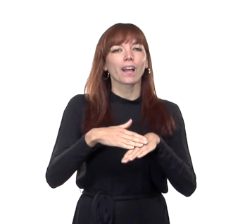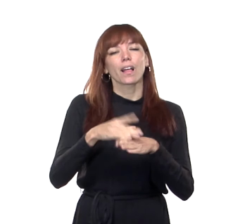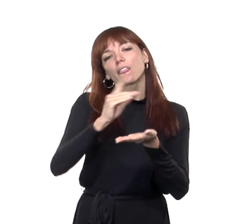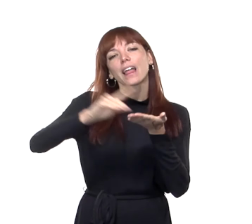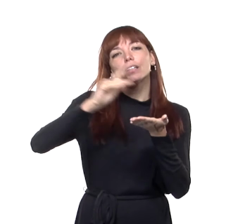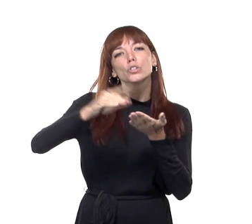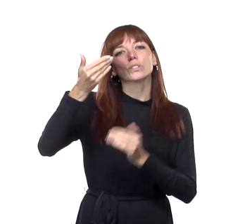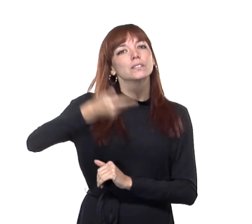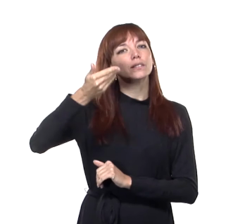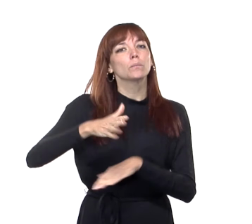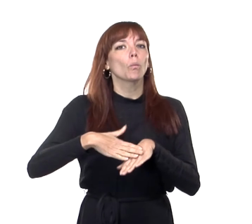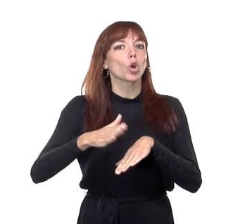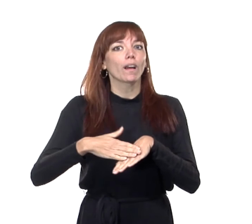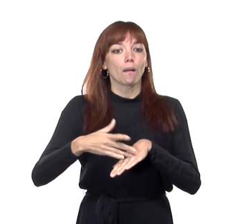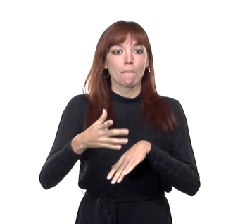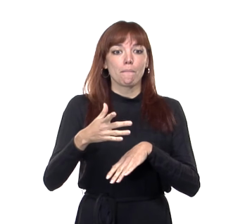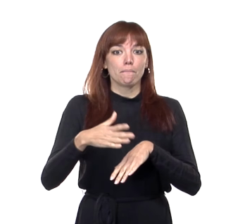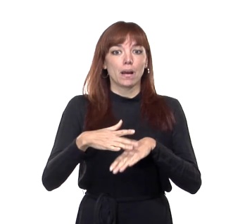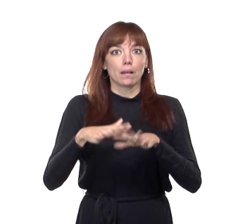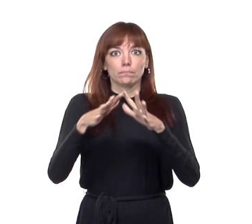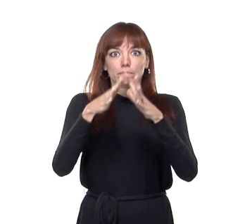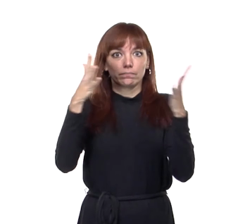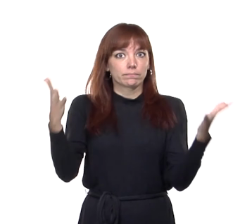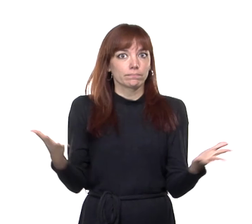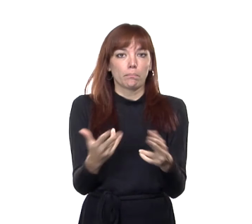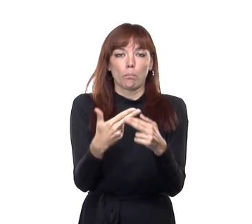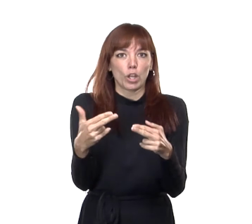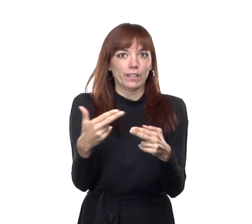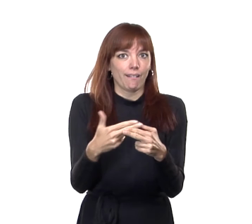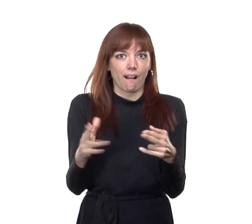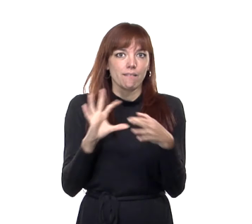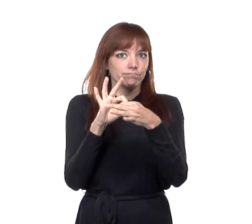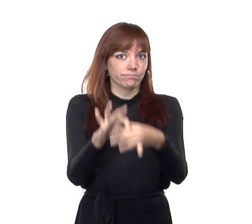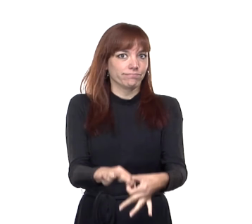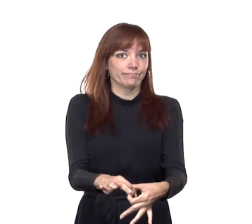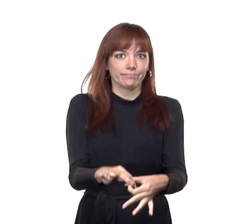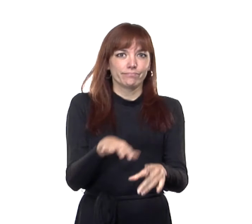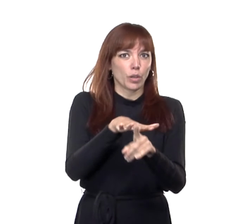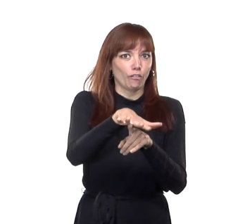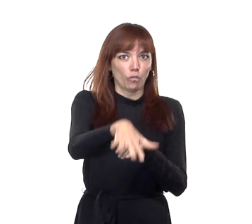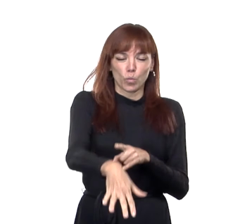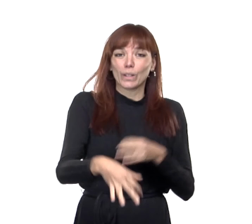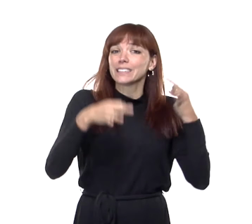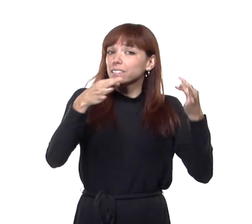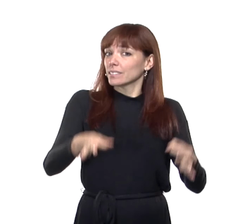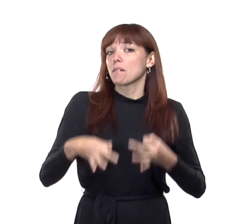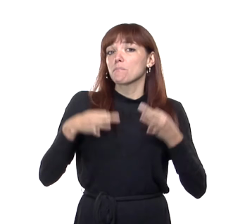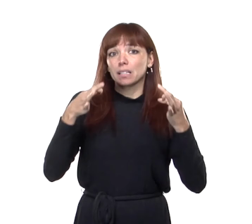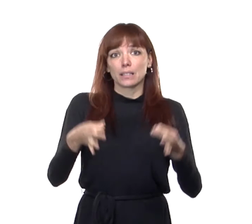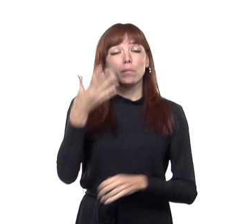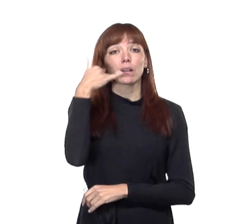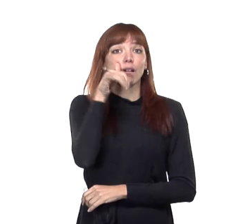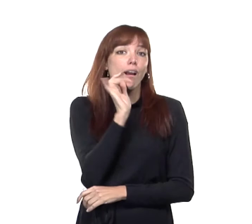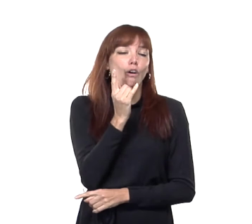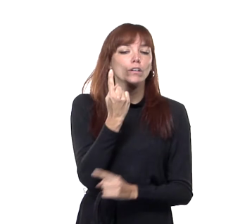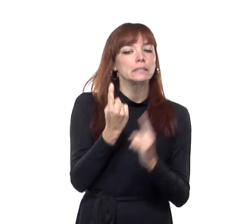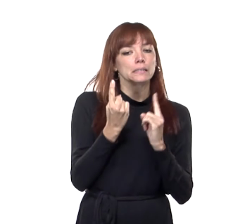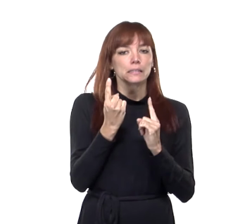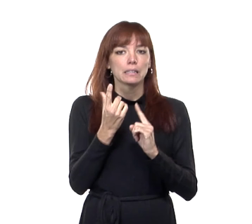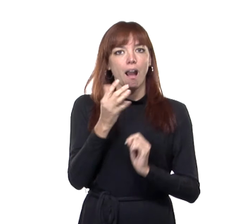en la esfera geopolítica y esto ha sido siempre así porque siempre ha tenido cierto riesgo tener datos